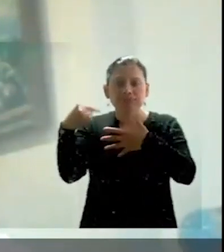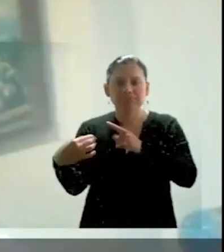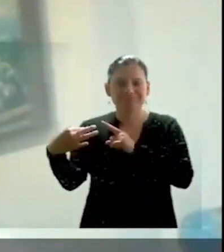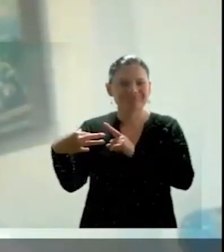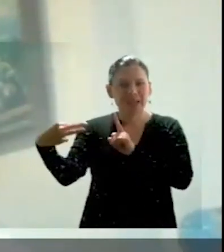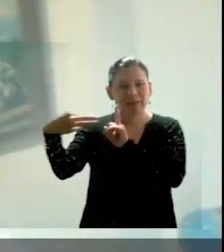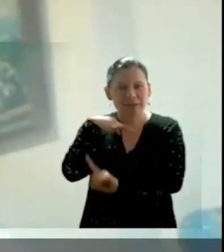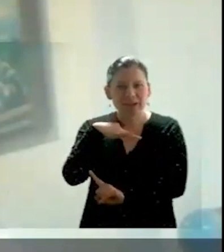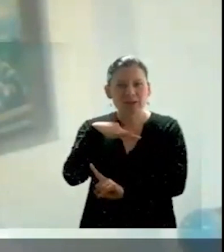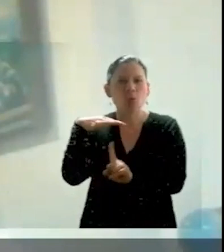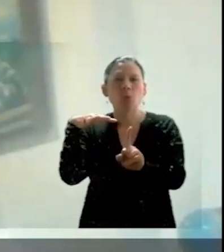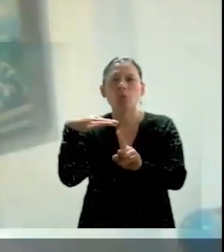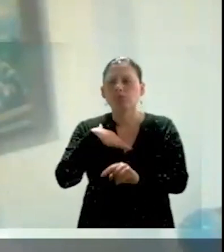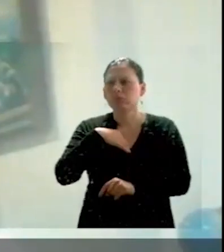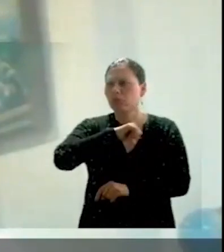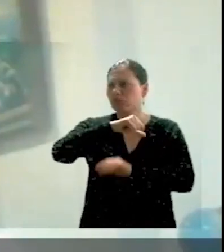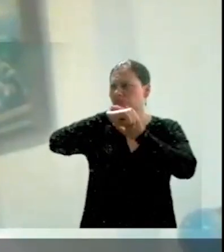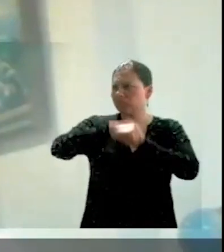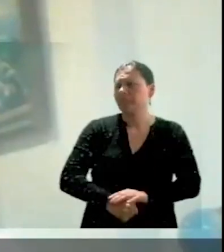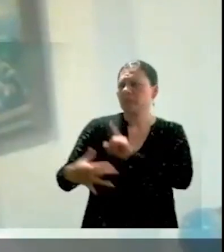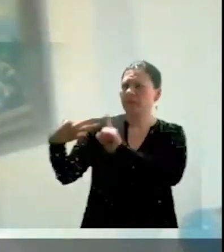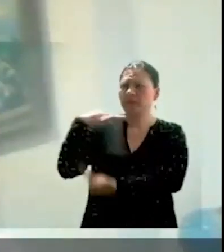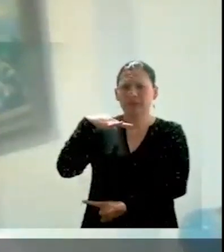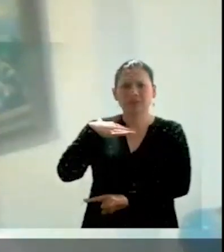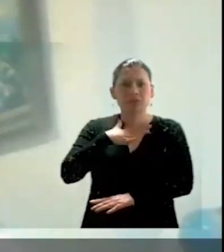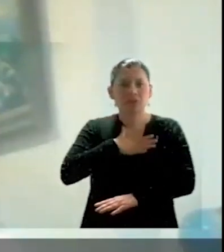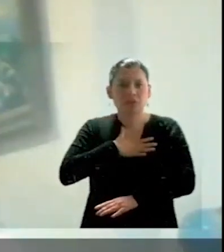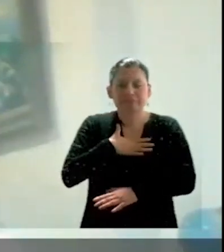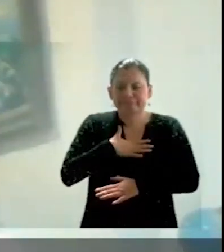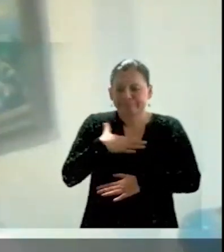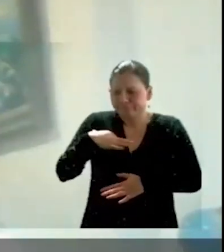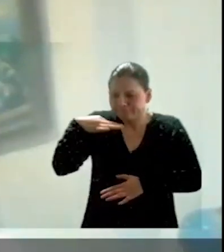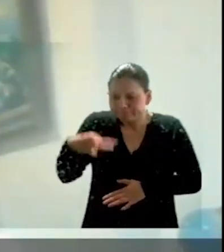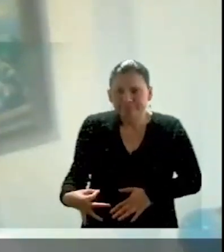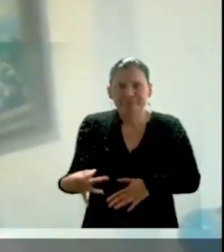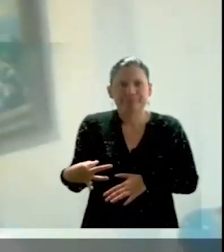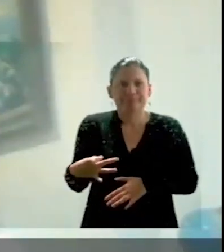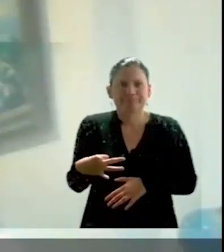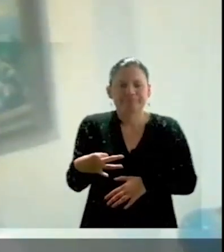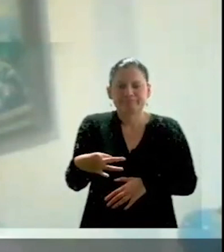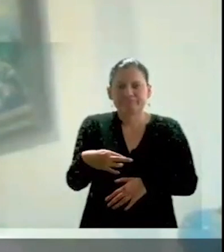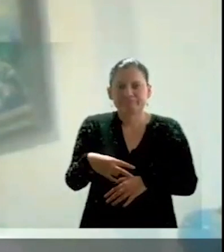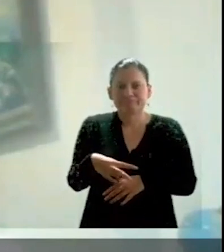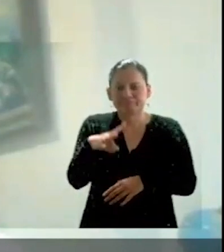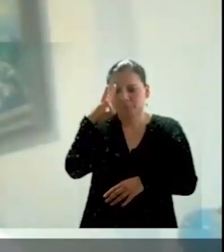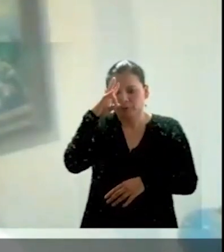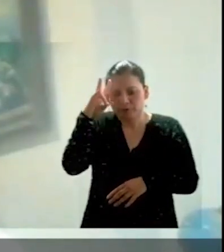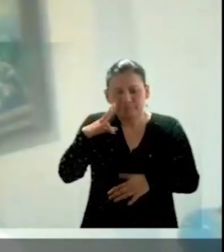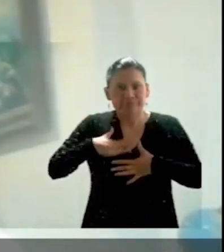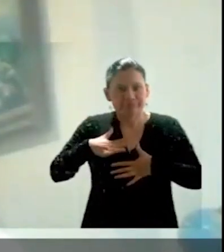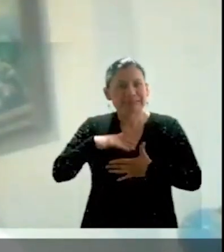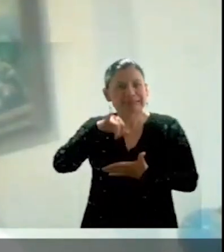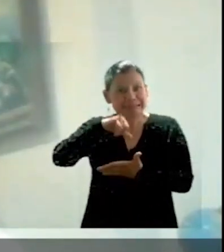afectó otros derechos fundamentales o afectó la dignidad de la persona, en fin, digamos, ahí